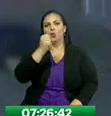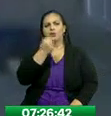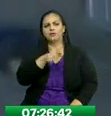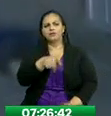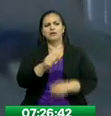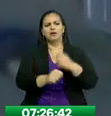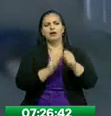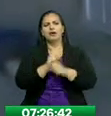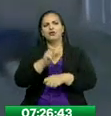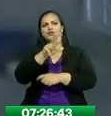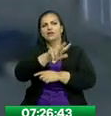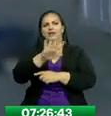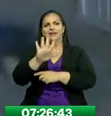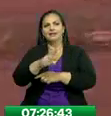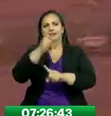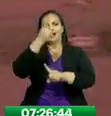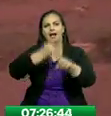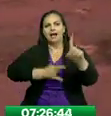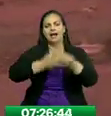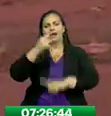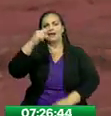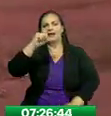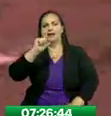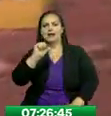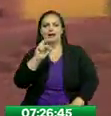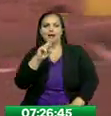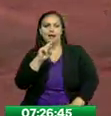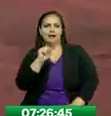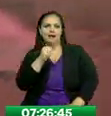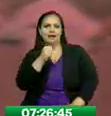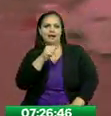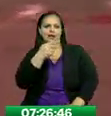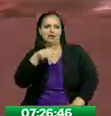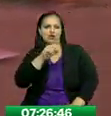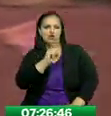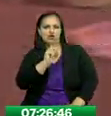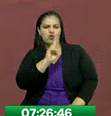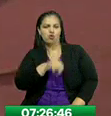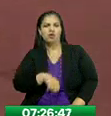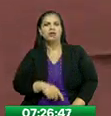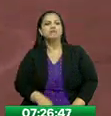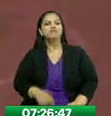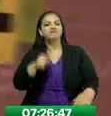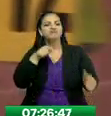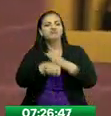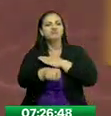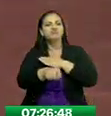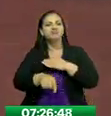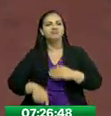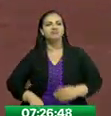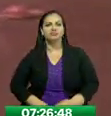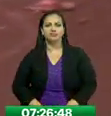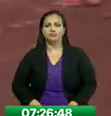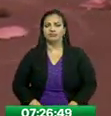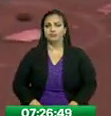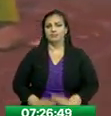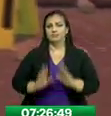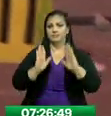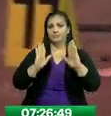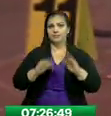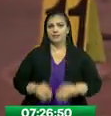conocido como alias Garañón. Que al momento del ataque, el hombre se encontraba libando con